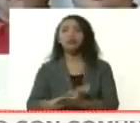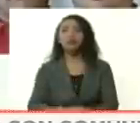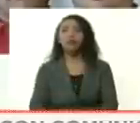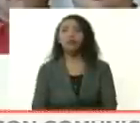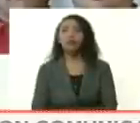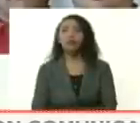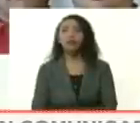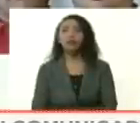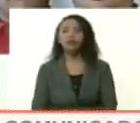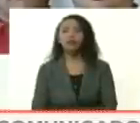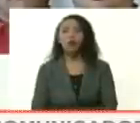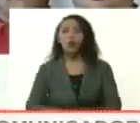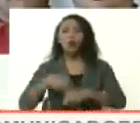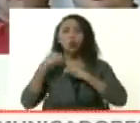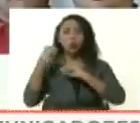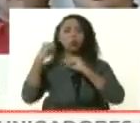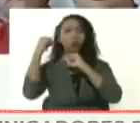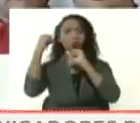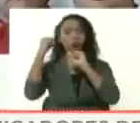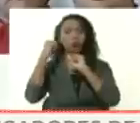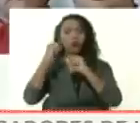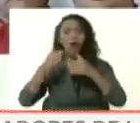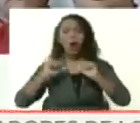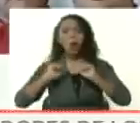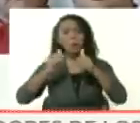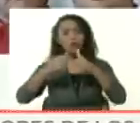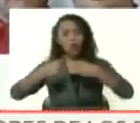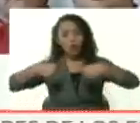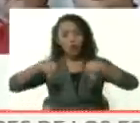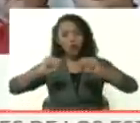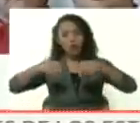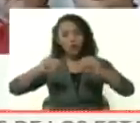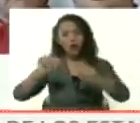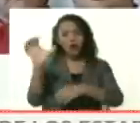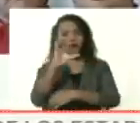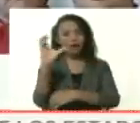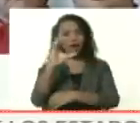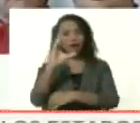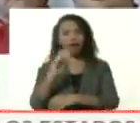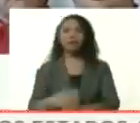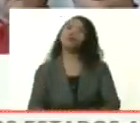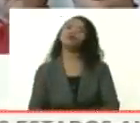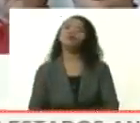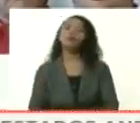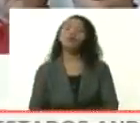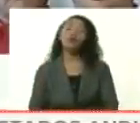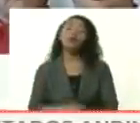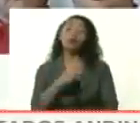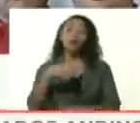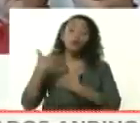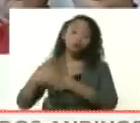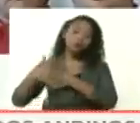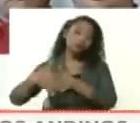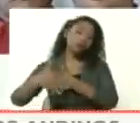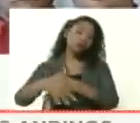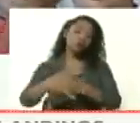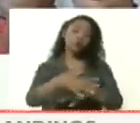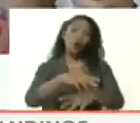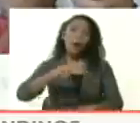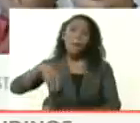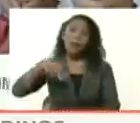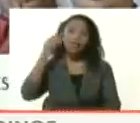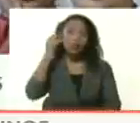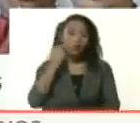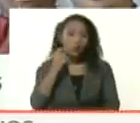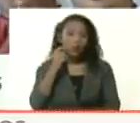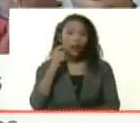Una manifestación comenzó con los motorizados y las motorizadas en Caracas, y una marcha que salía de la Plaza Sucre en Catia y otra de